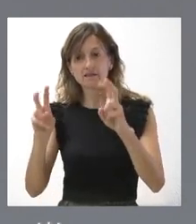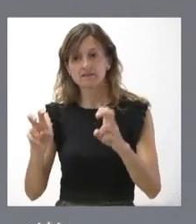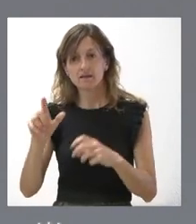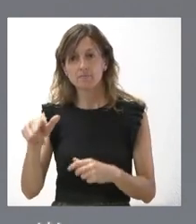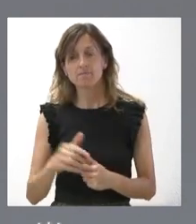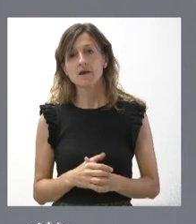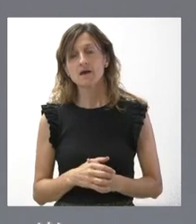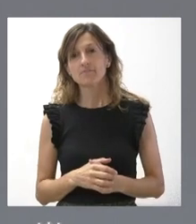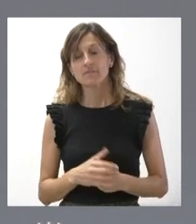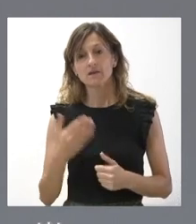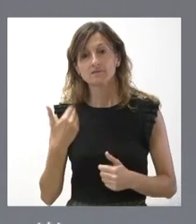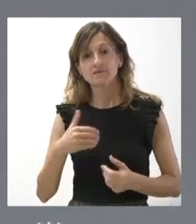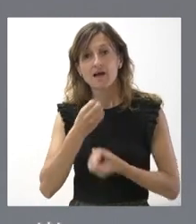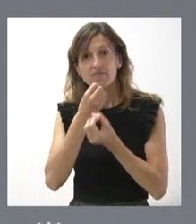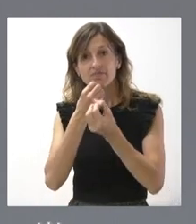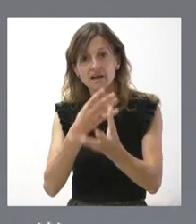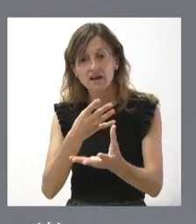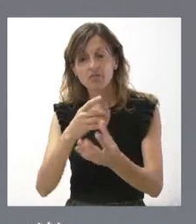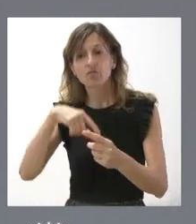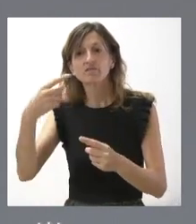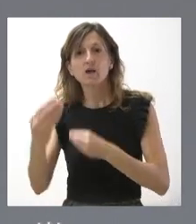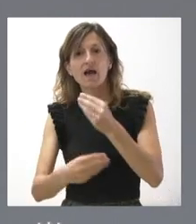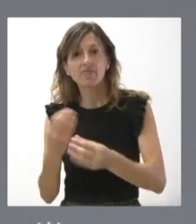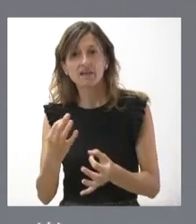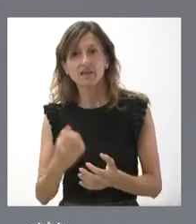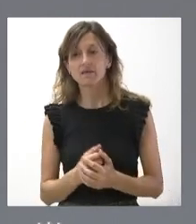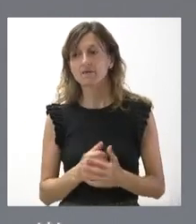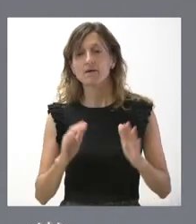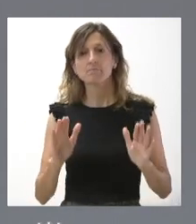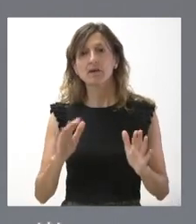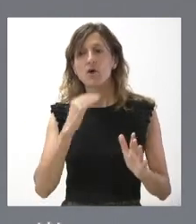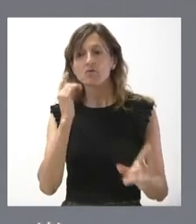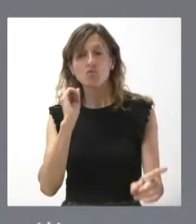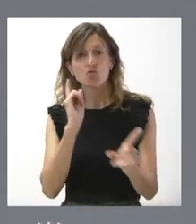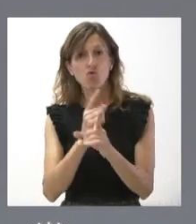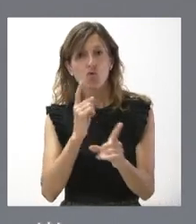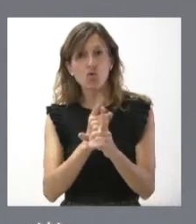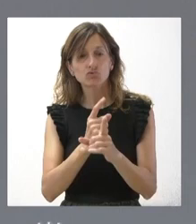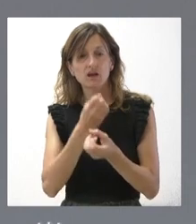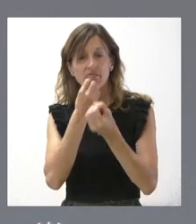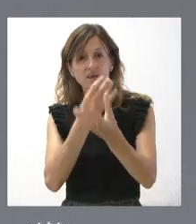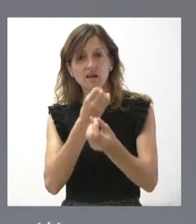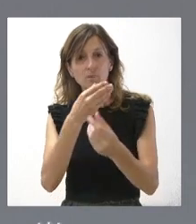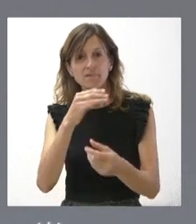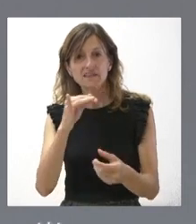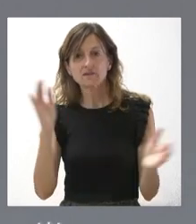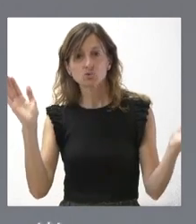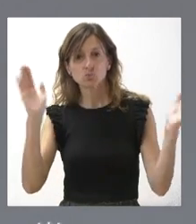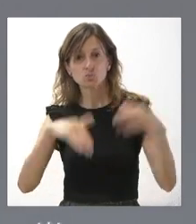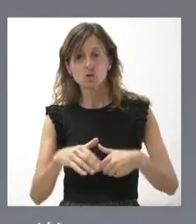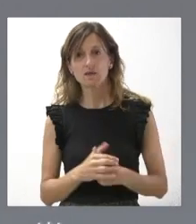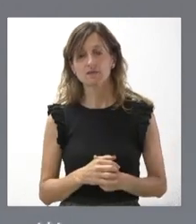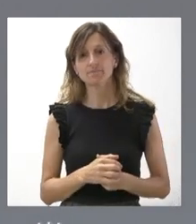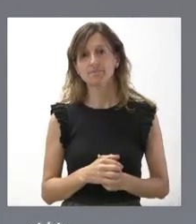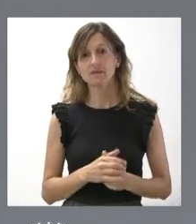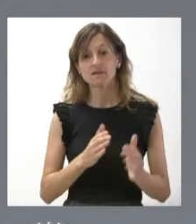italianos una vez que se ha declarado BID, pero no hay una oposición a la declaración de BID. Esto quiere decir que